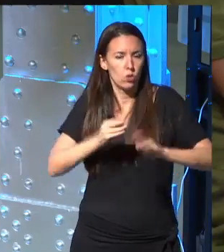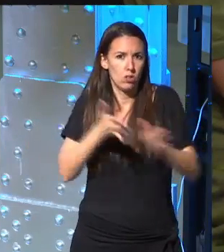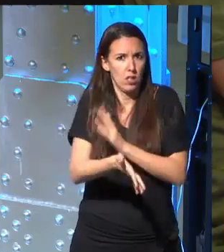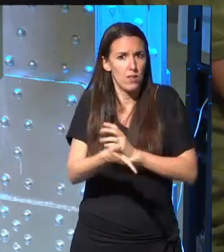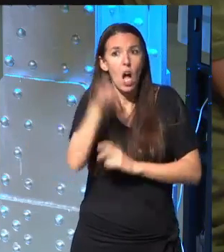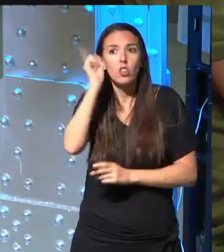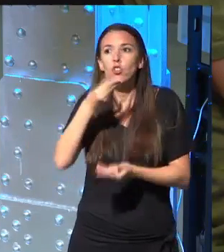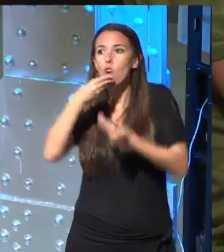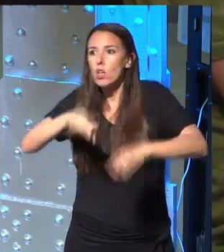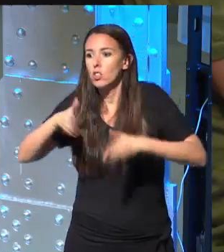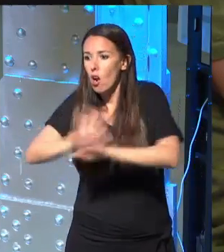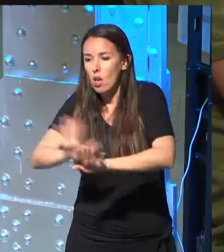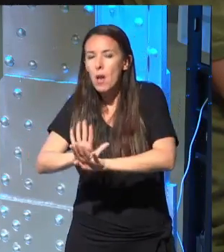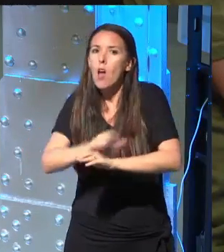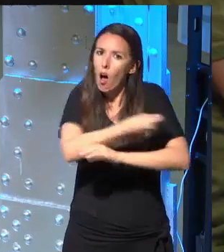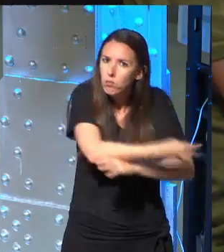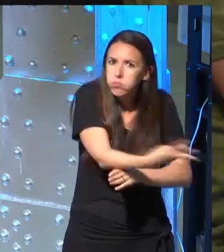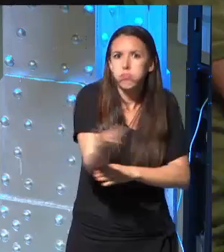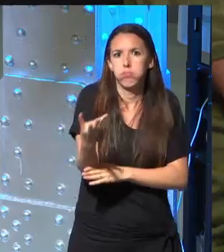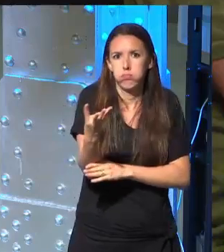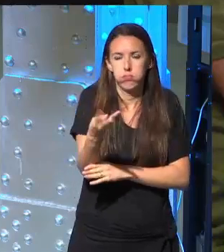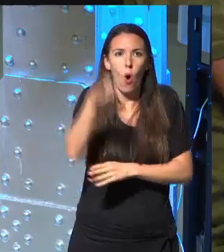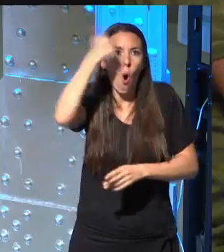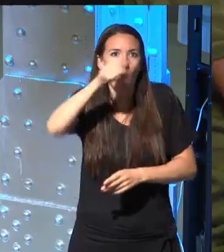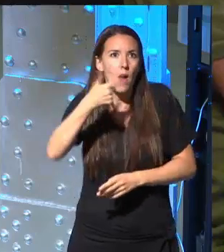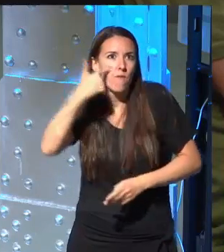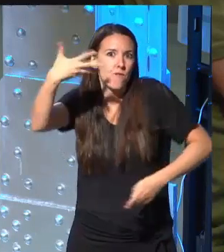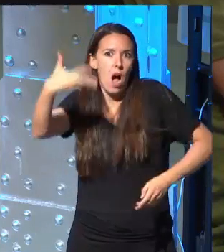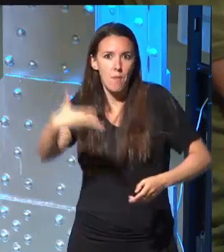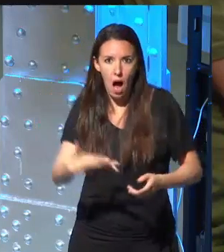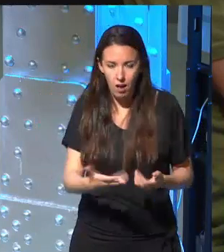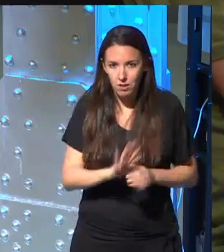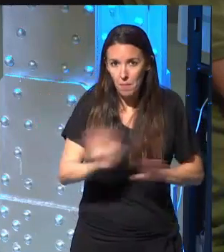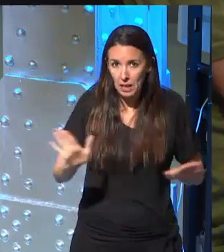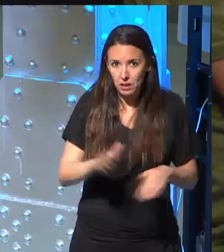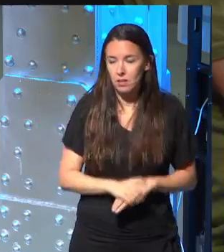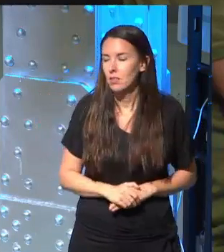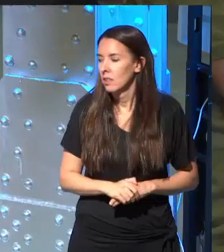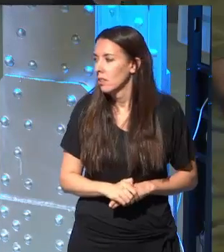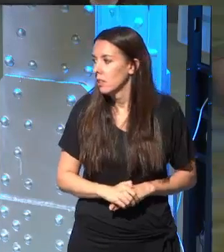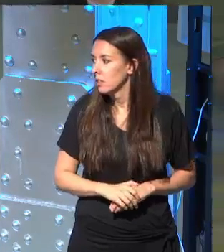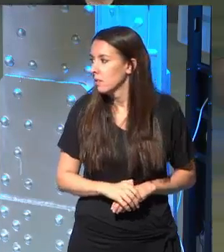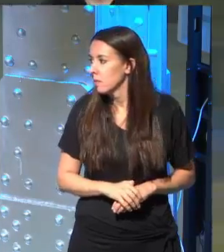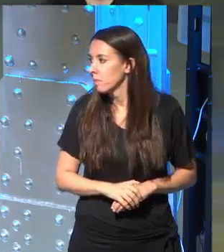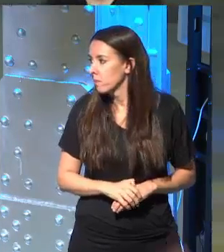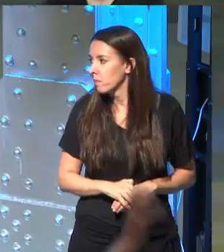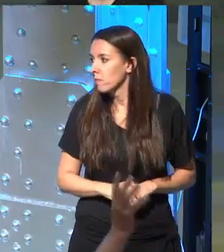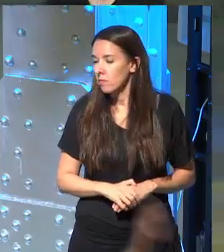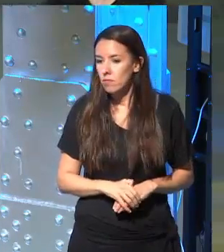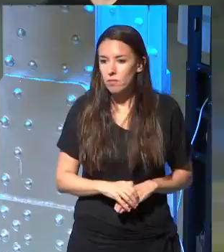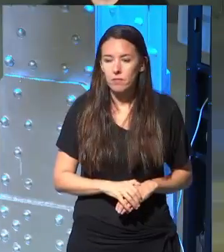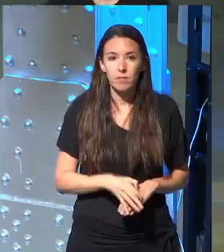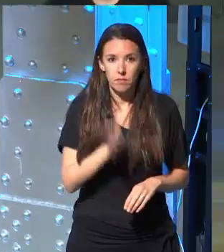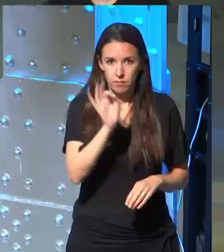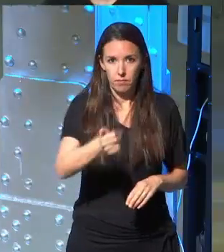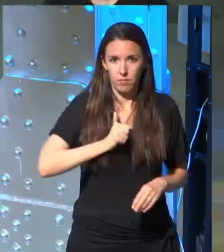más que simplemente ese señor que tuvo un hilo de Twitter súper viral? Pues, o sea, sí que lo estoy aprovechando